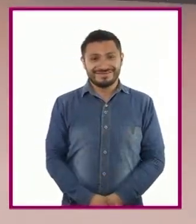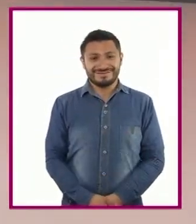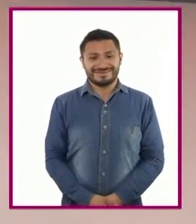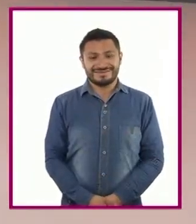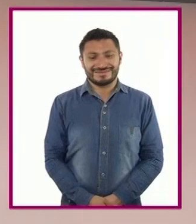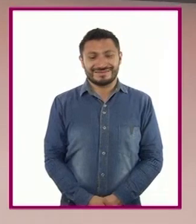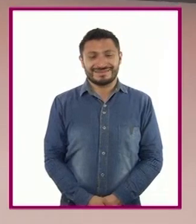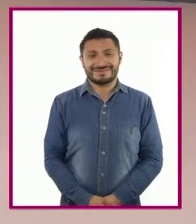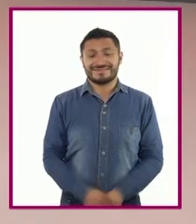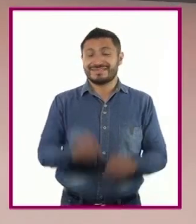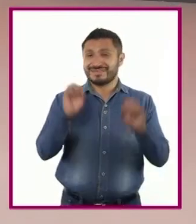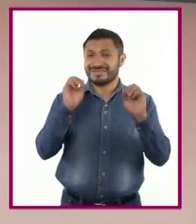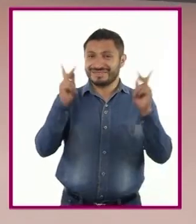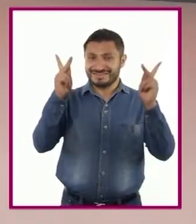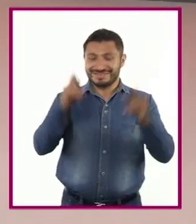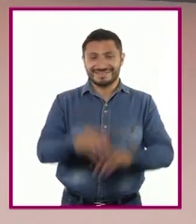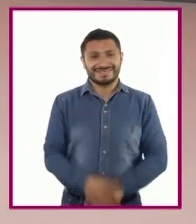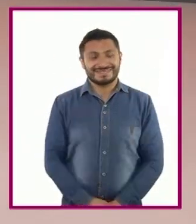Porque...